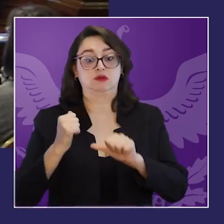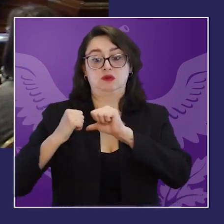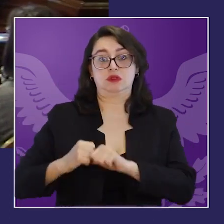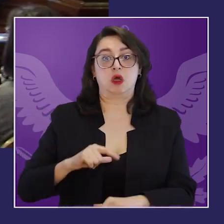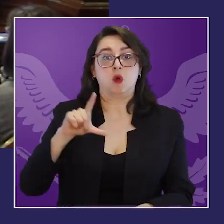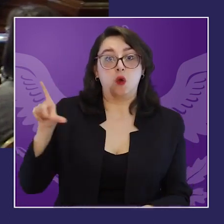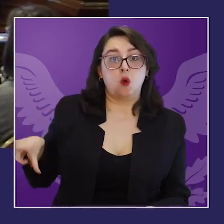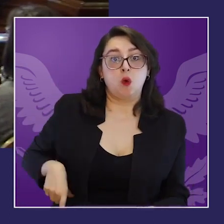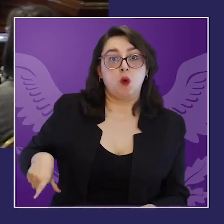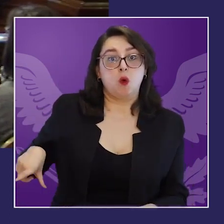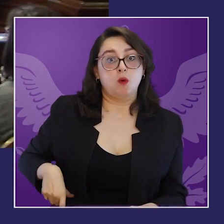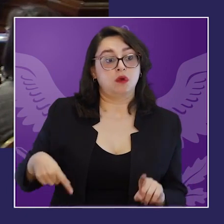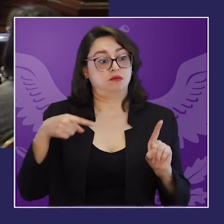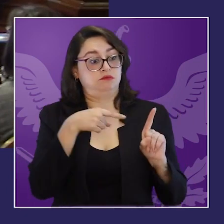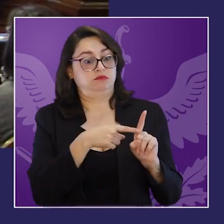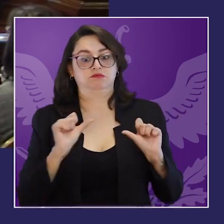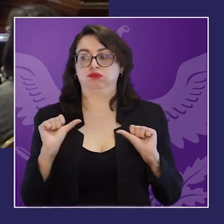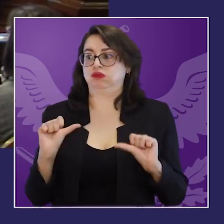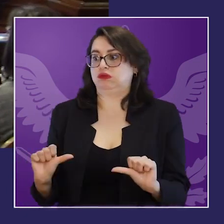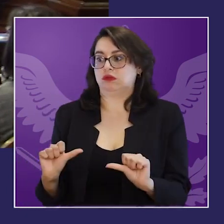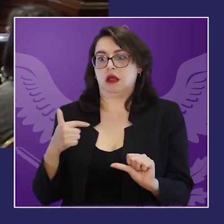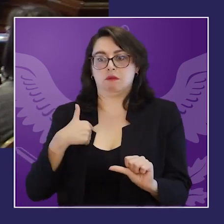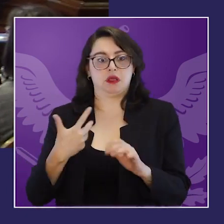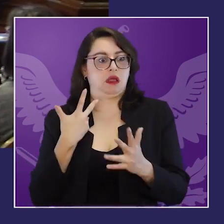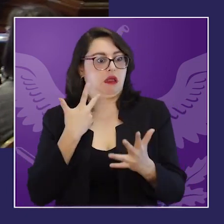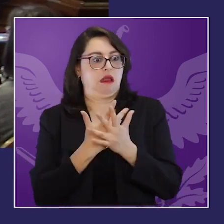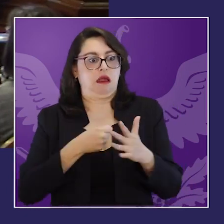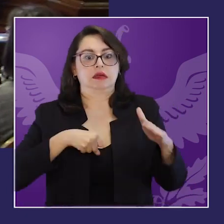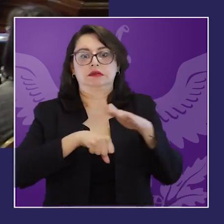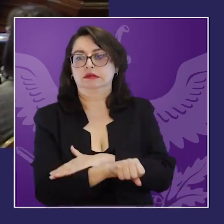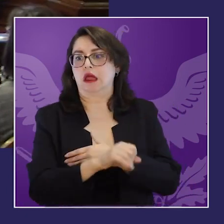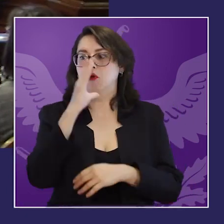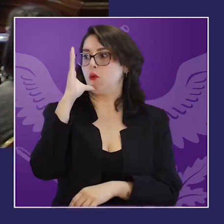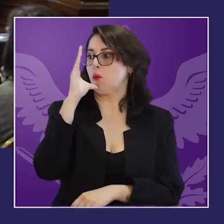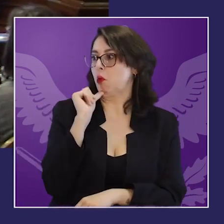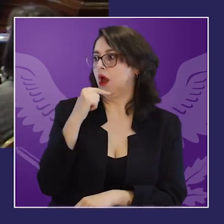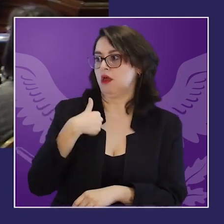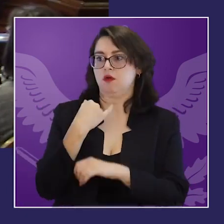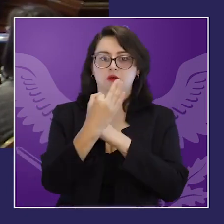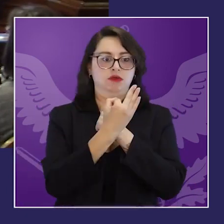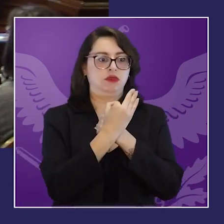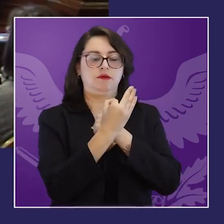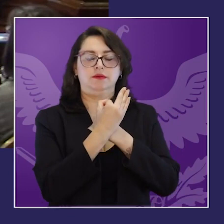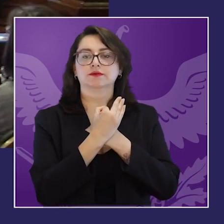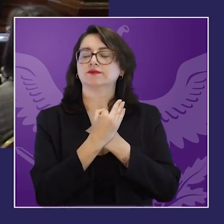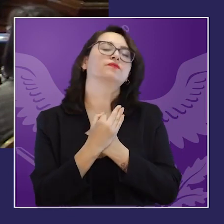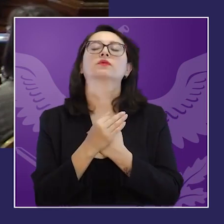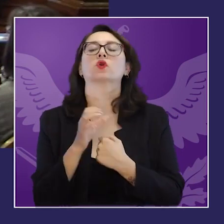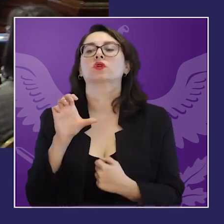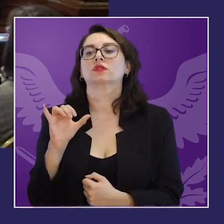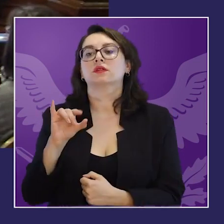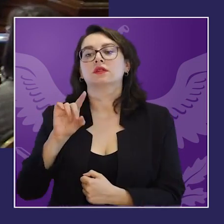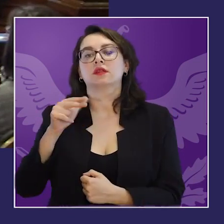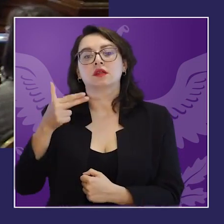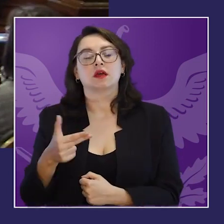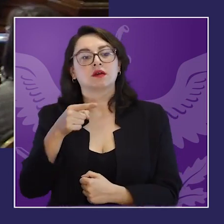un parlamentario estadual y que invocaba la inmunidad para que no prosiguiera la investigación